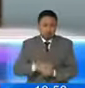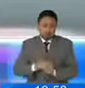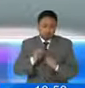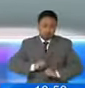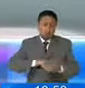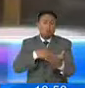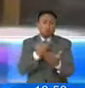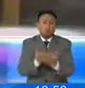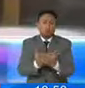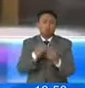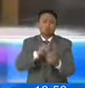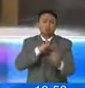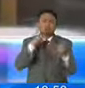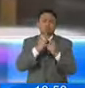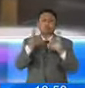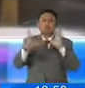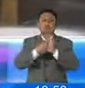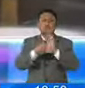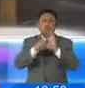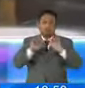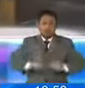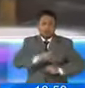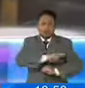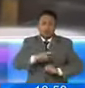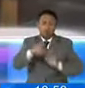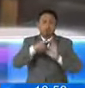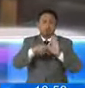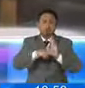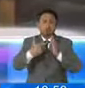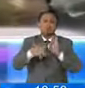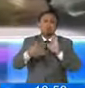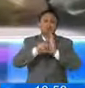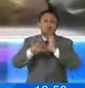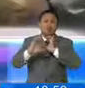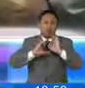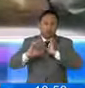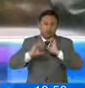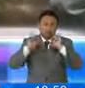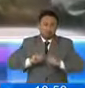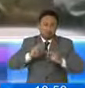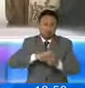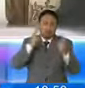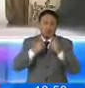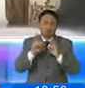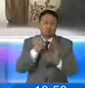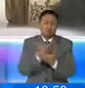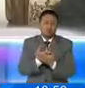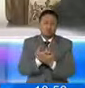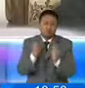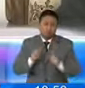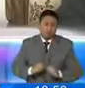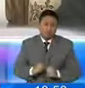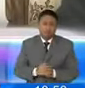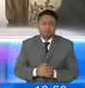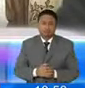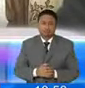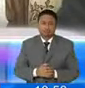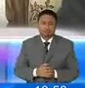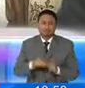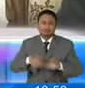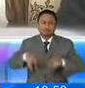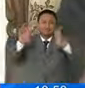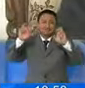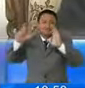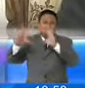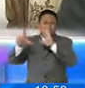de reformas legales, especialmente con cuerpos normativos como la Ley de Comunicación y reformas económicas. O revisar algunos marcos legales que